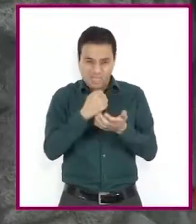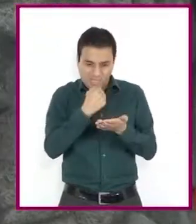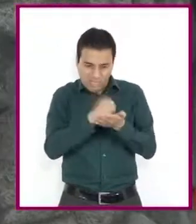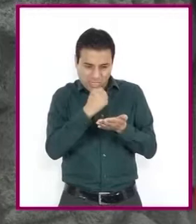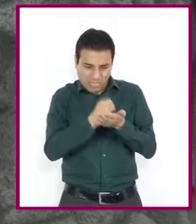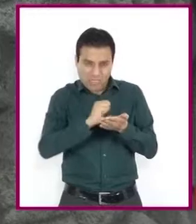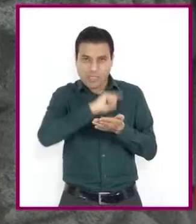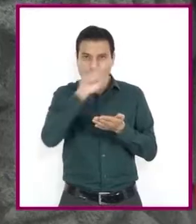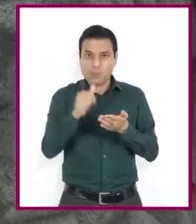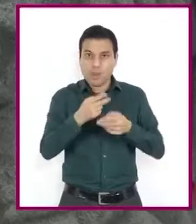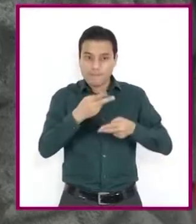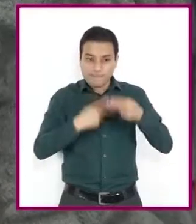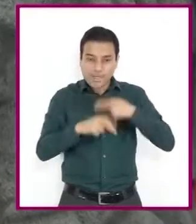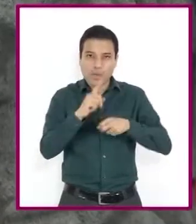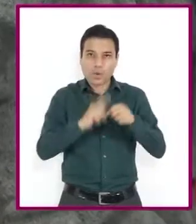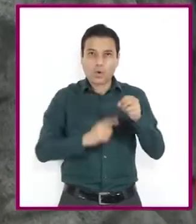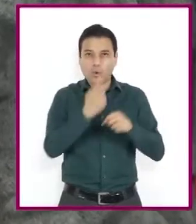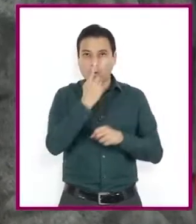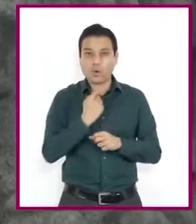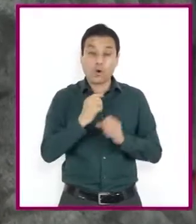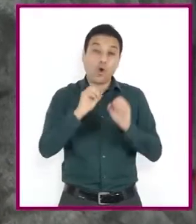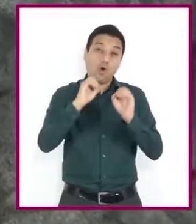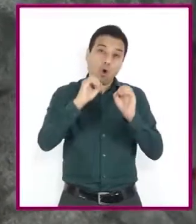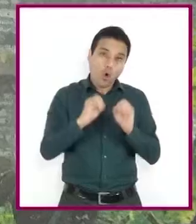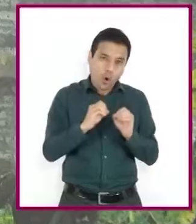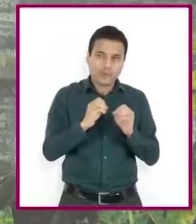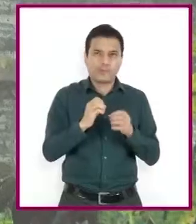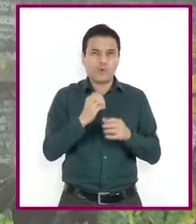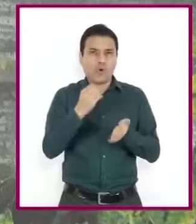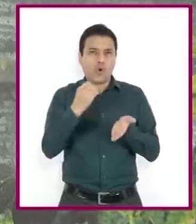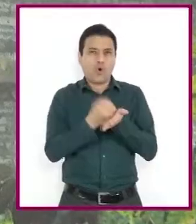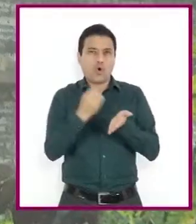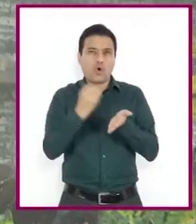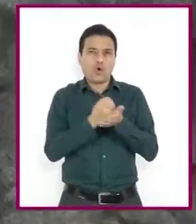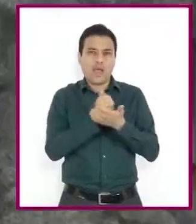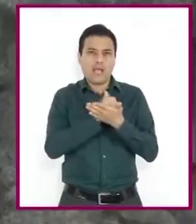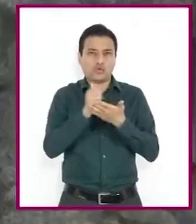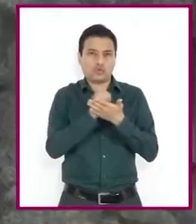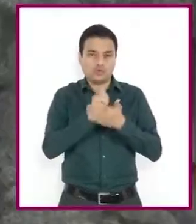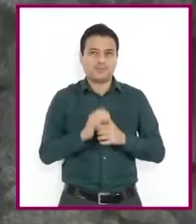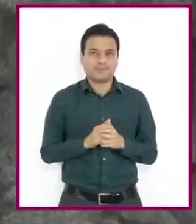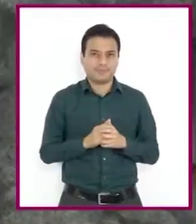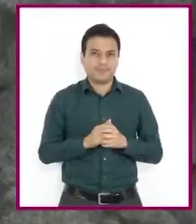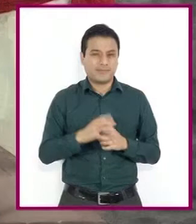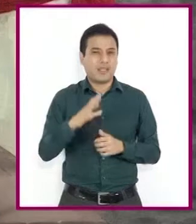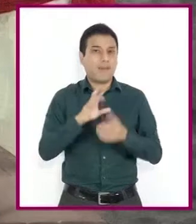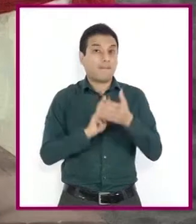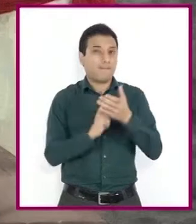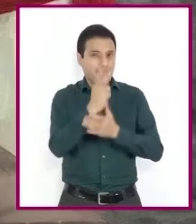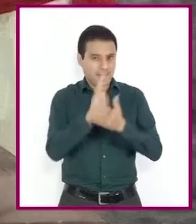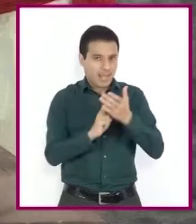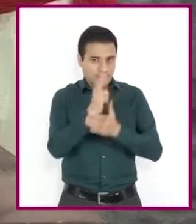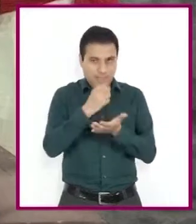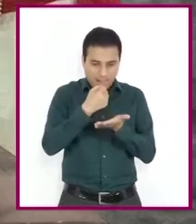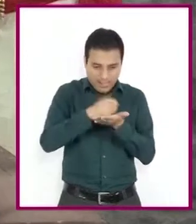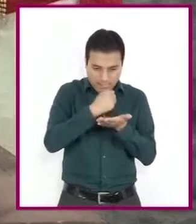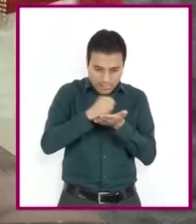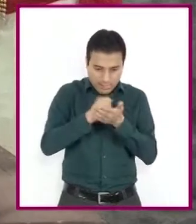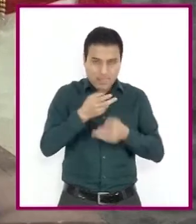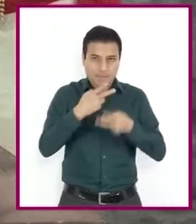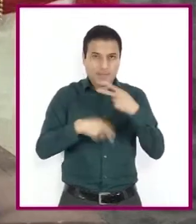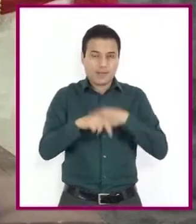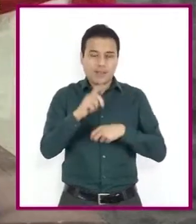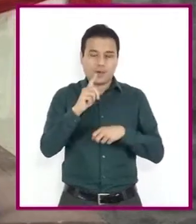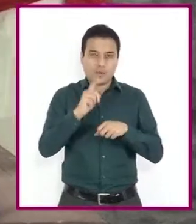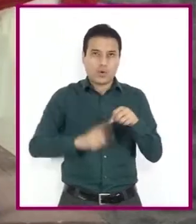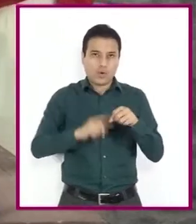O como la coloración del oro azul a través del jiquilito, extraído de la planta. Exacto, de la planta